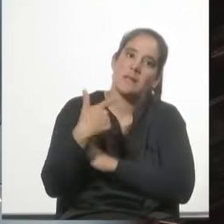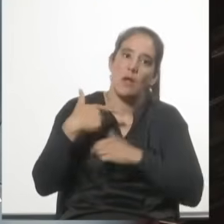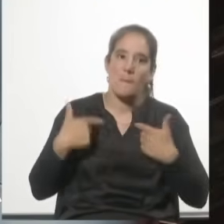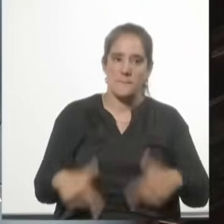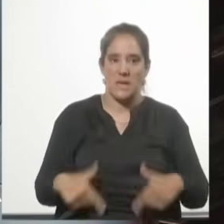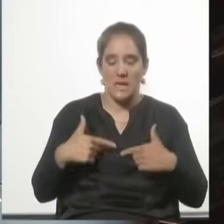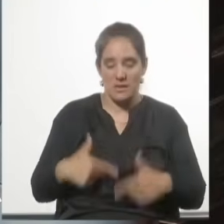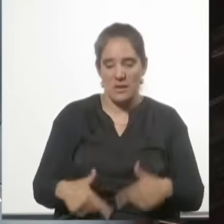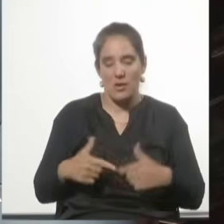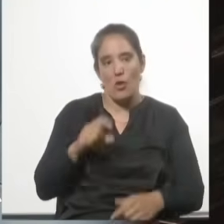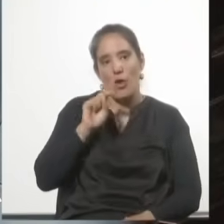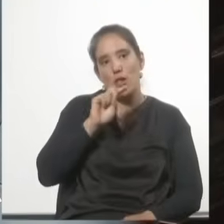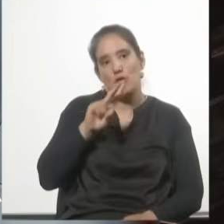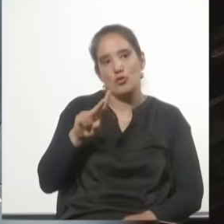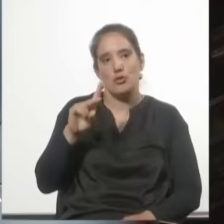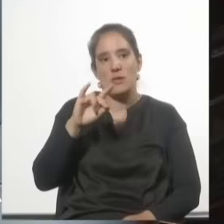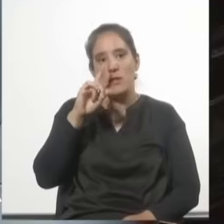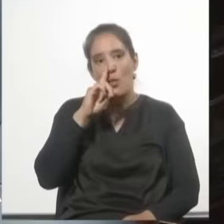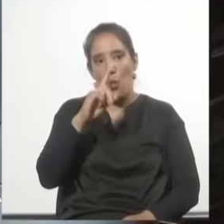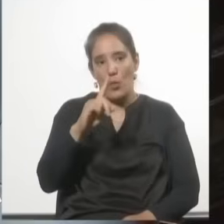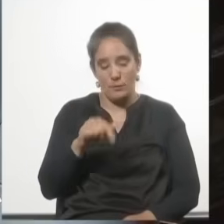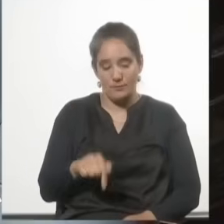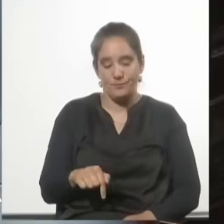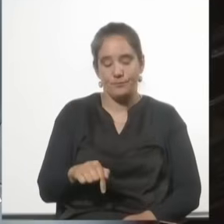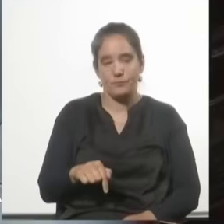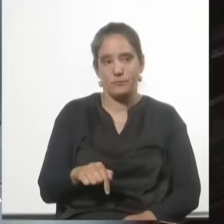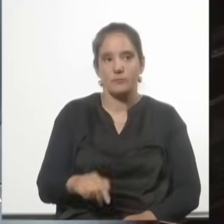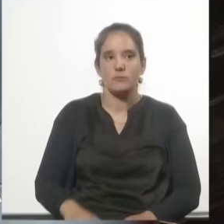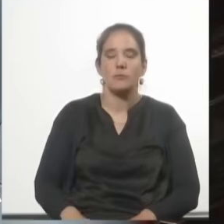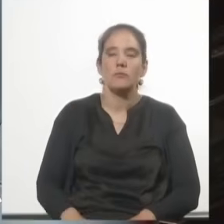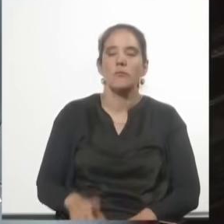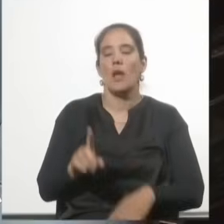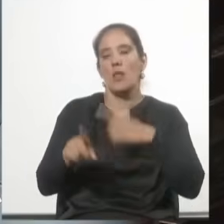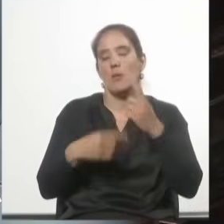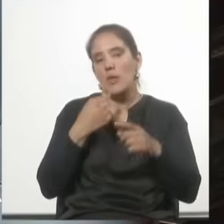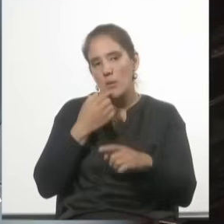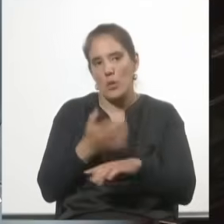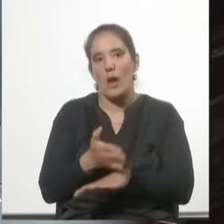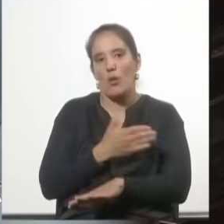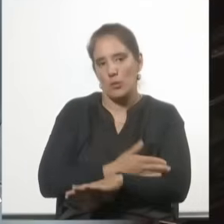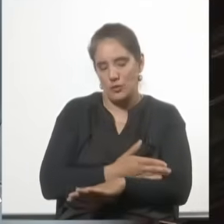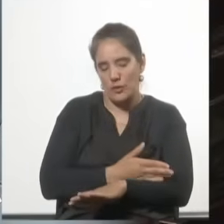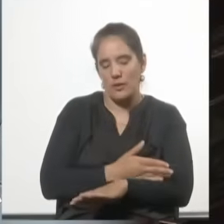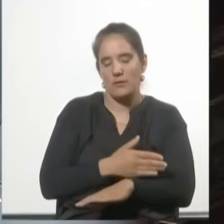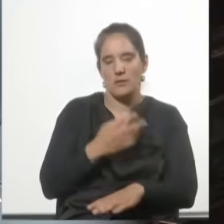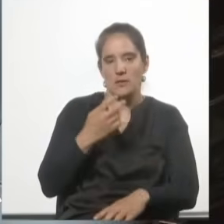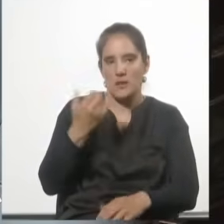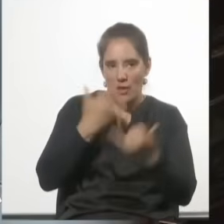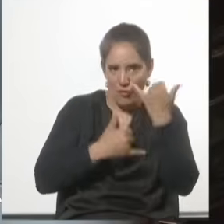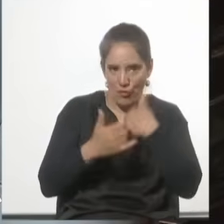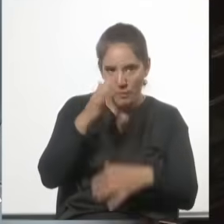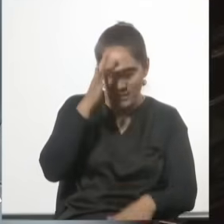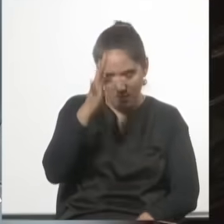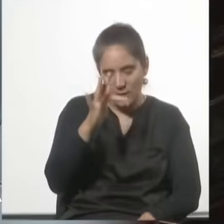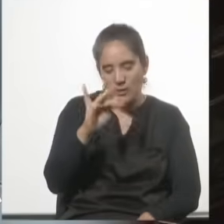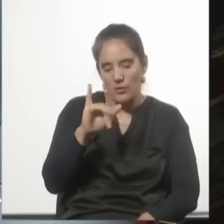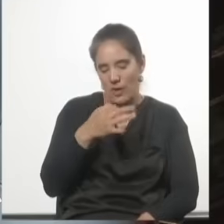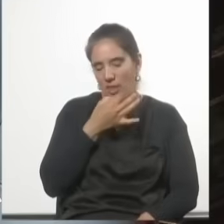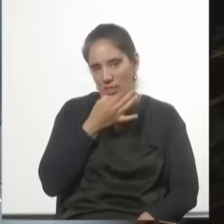día 12 de junio. Luego comentaremos algunas de esas conclusiones del informe técnico que nos preocuparon mucho y que